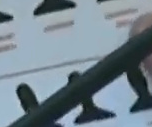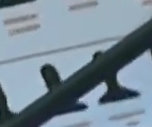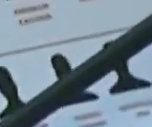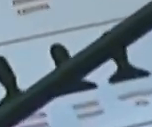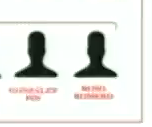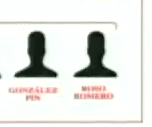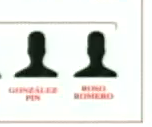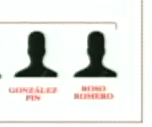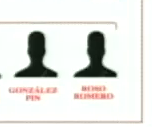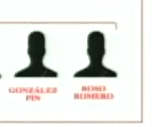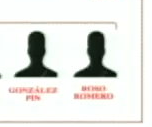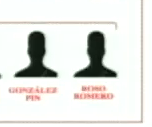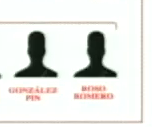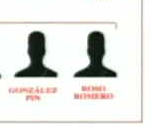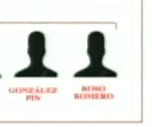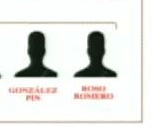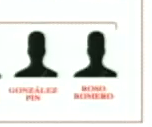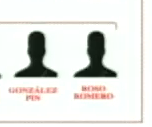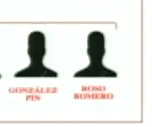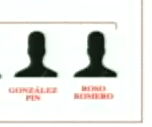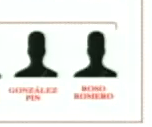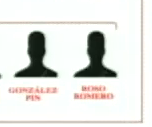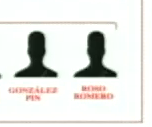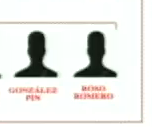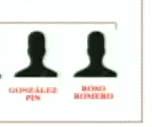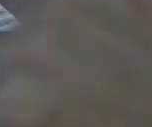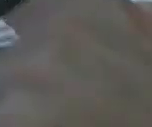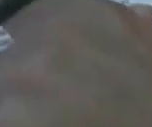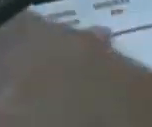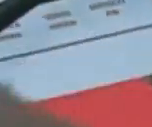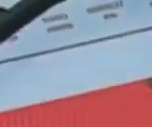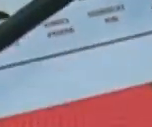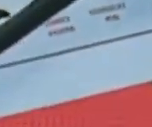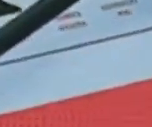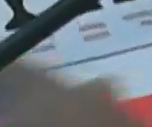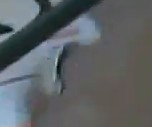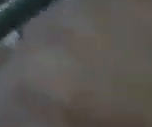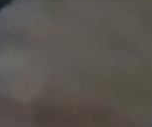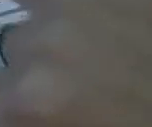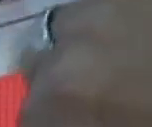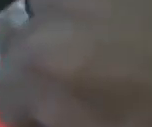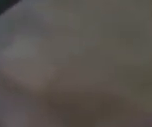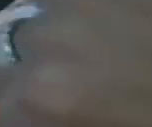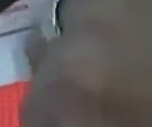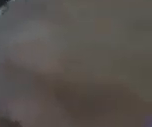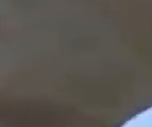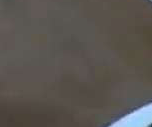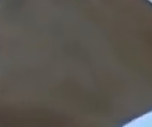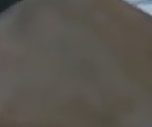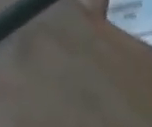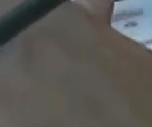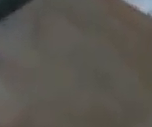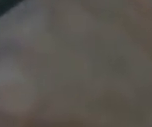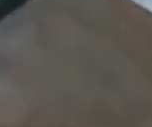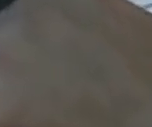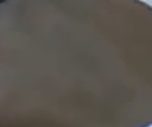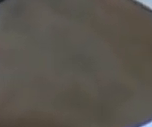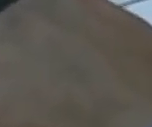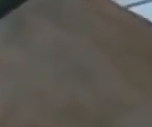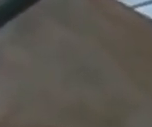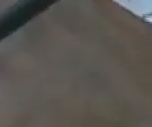cayó abatido en consecuencia. Antonio Cequea, que aun cuando es hermano menor de Juvenal Cequea, es el jefe de los tres